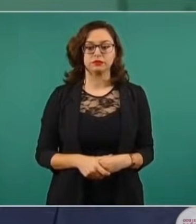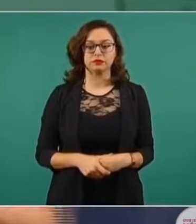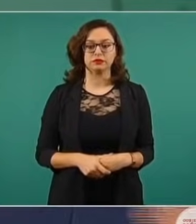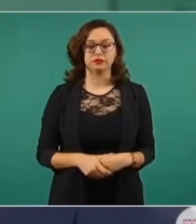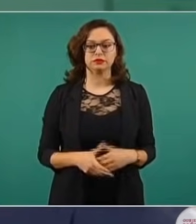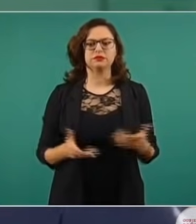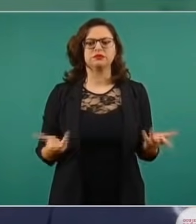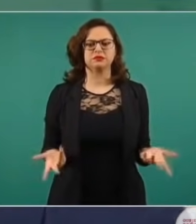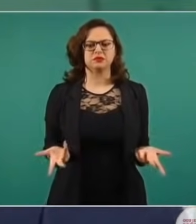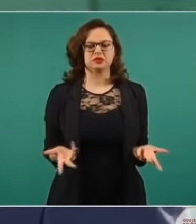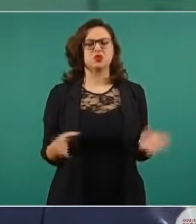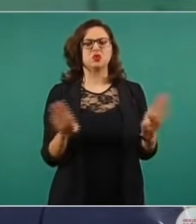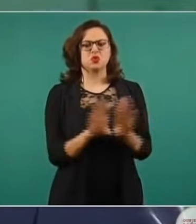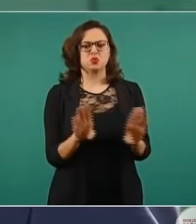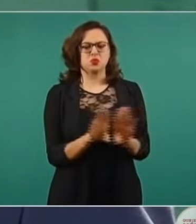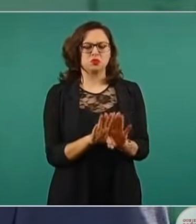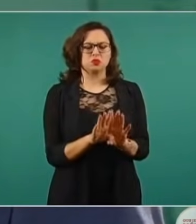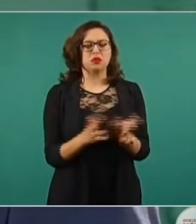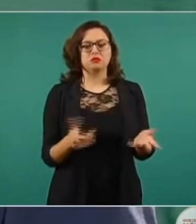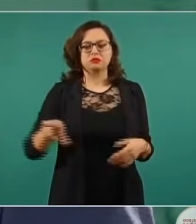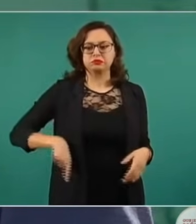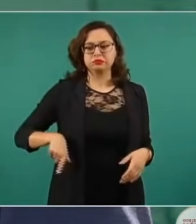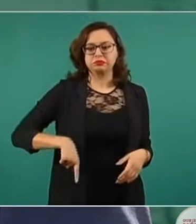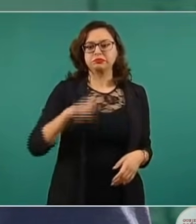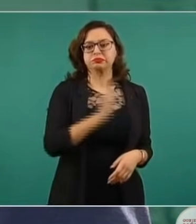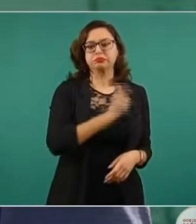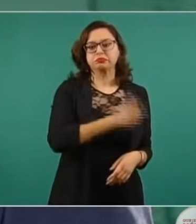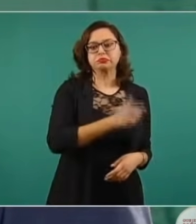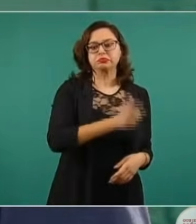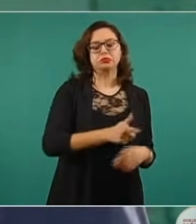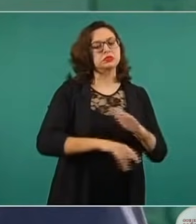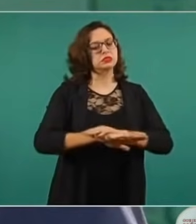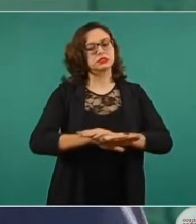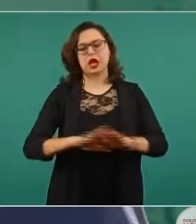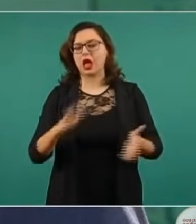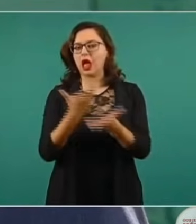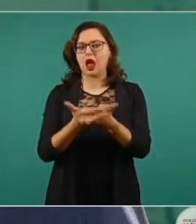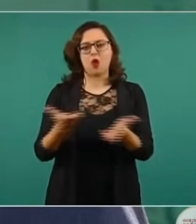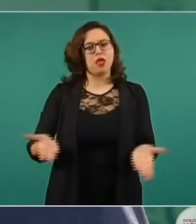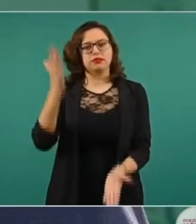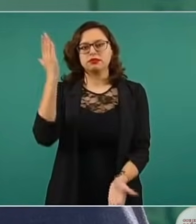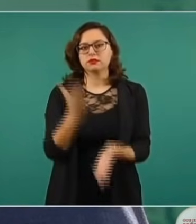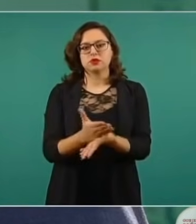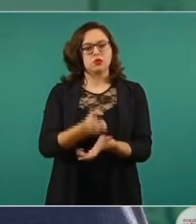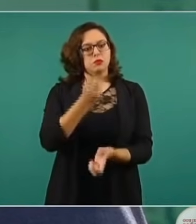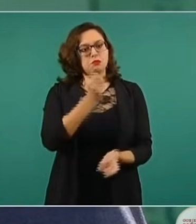Y todo eso se terminó, se acaban los privilegios.